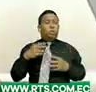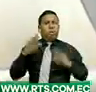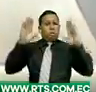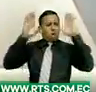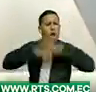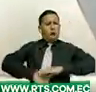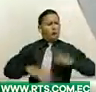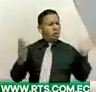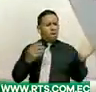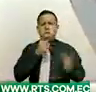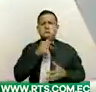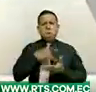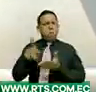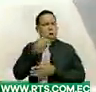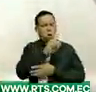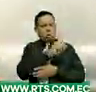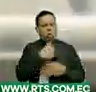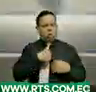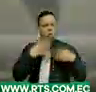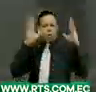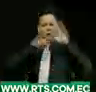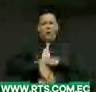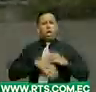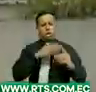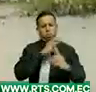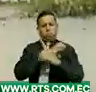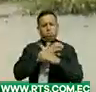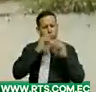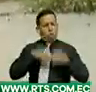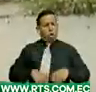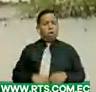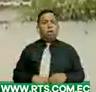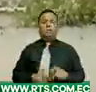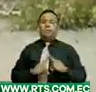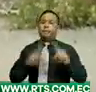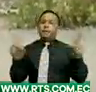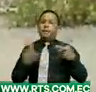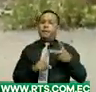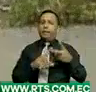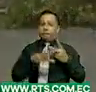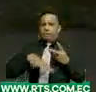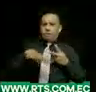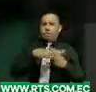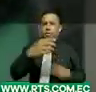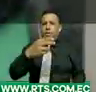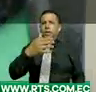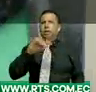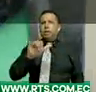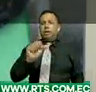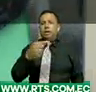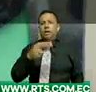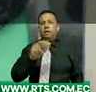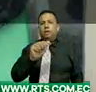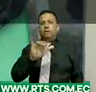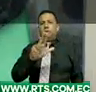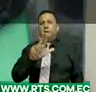es soborno y ahí van a, no le van a hacer. En Yaguachi, en cambio, esto fue lo que nos dijeron.